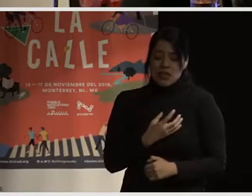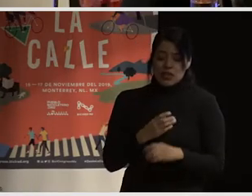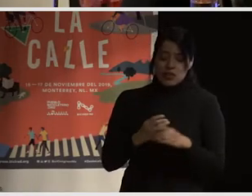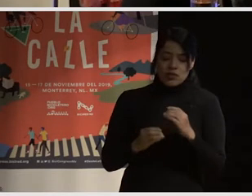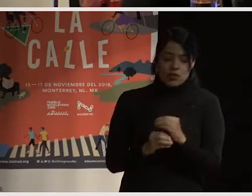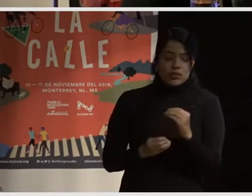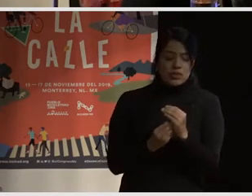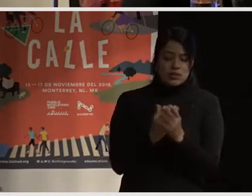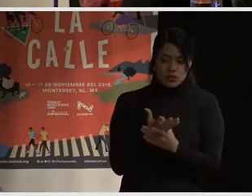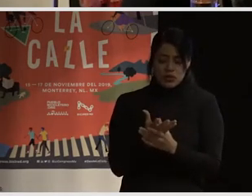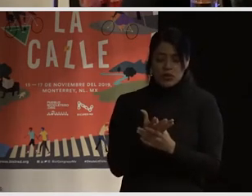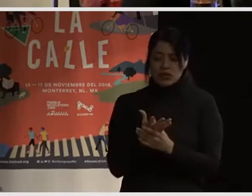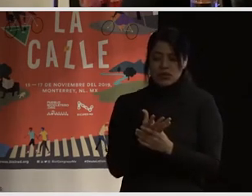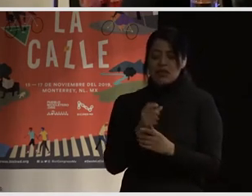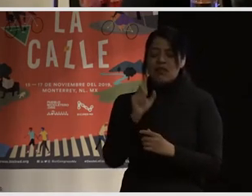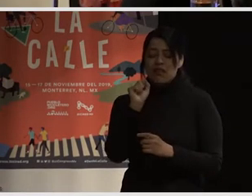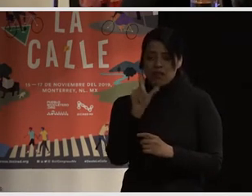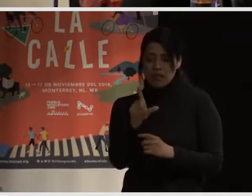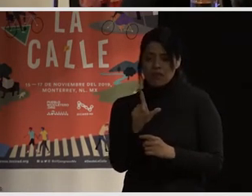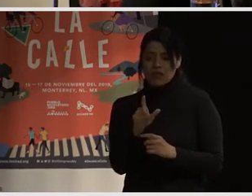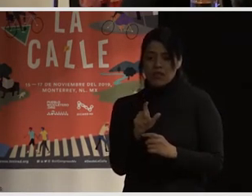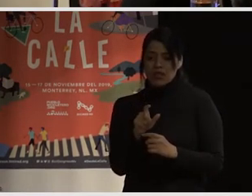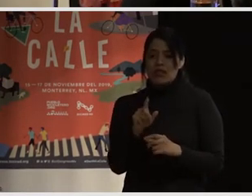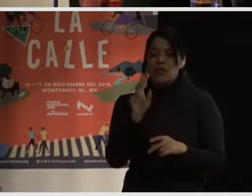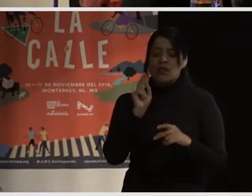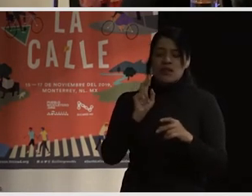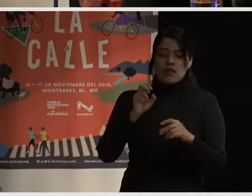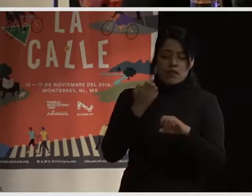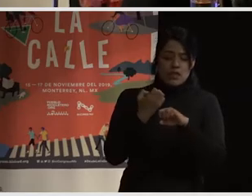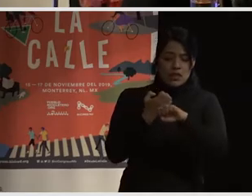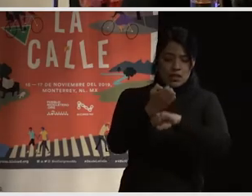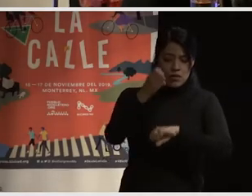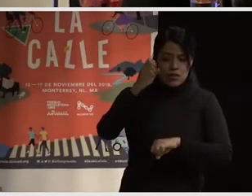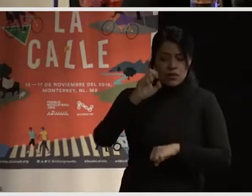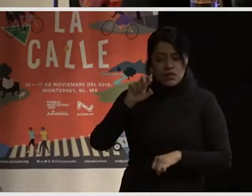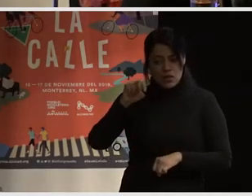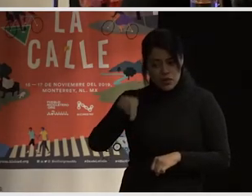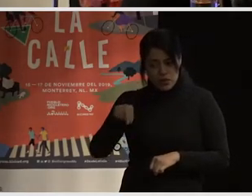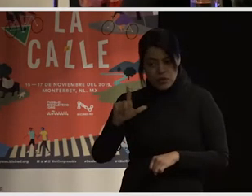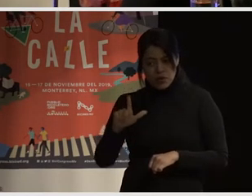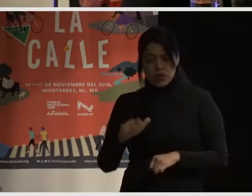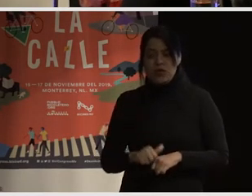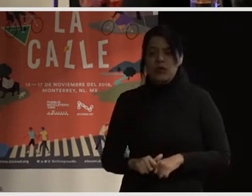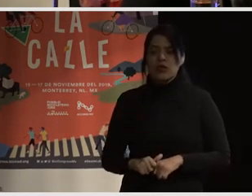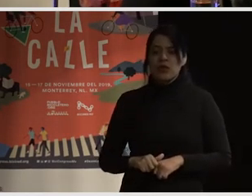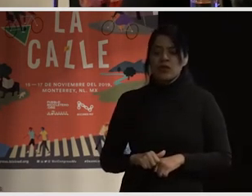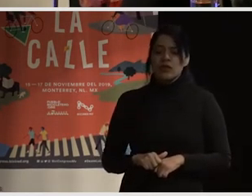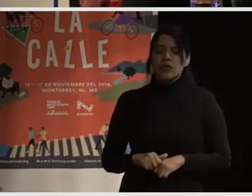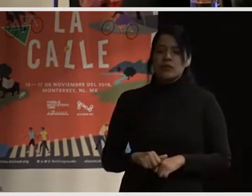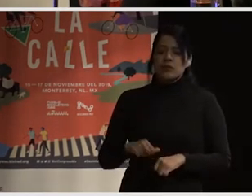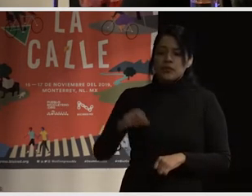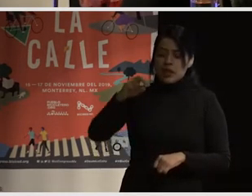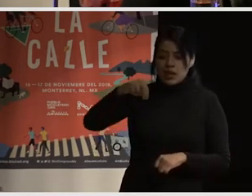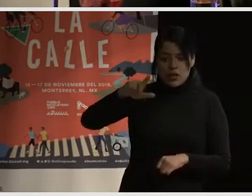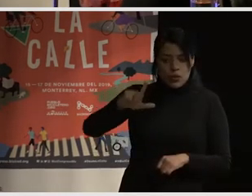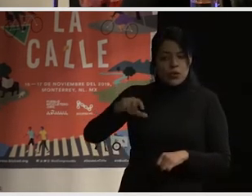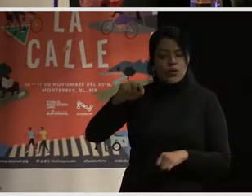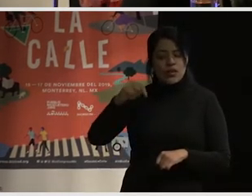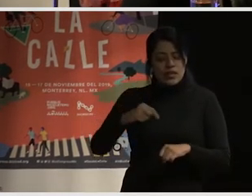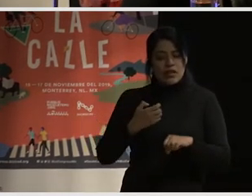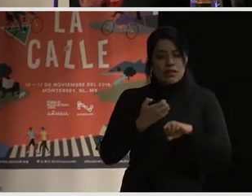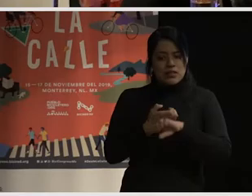también hablando en el estado de nuevo léon la vocación económica que tiene el estado tenemos una planta armadora de vehículos que